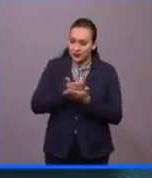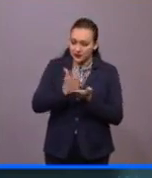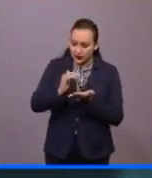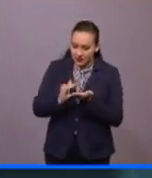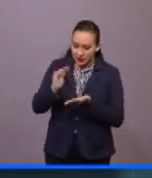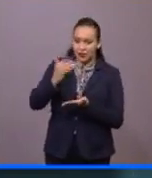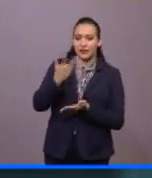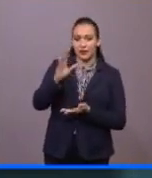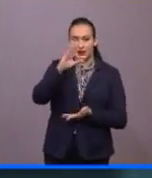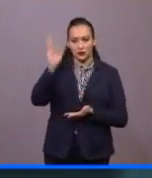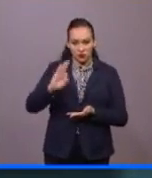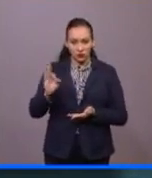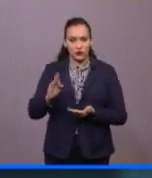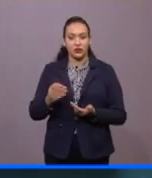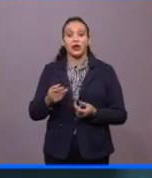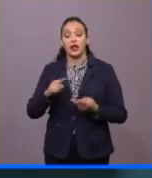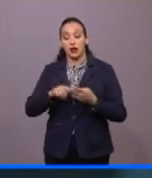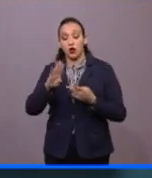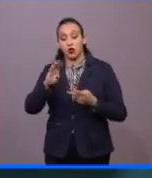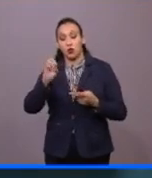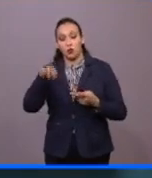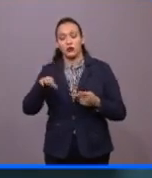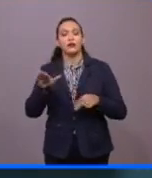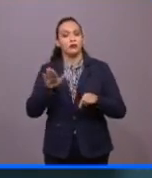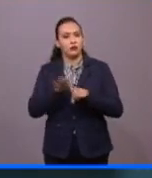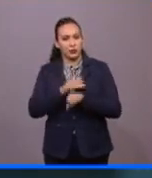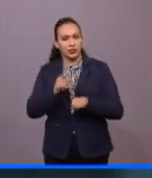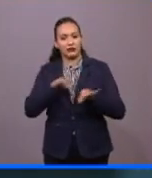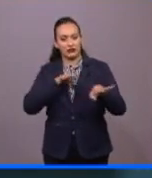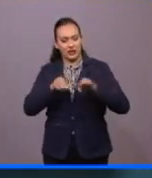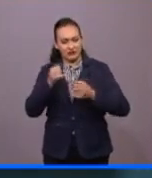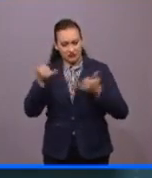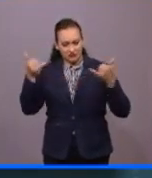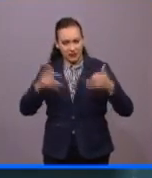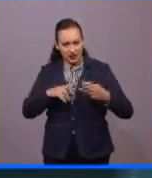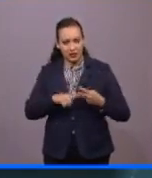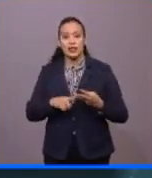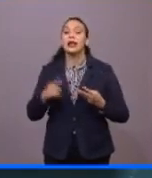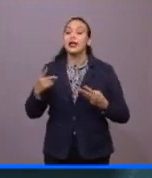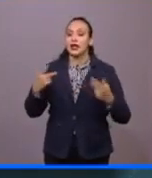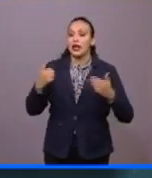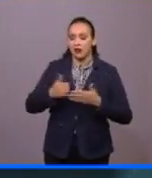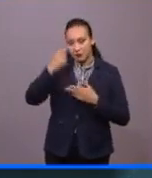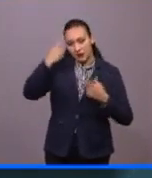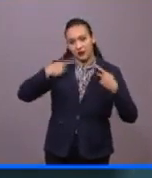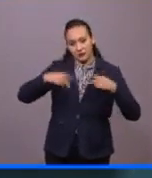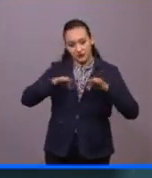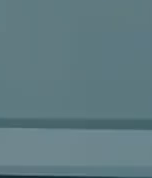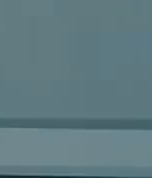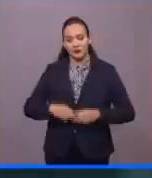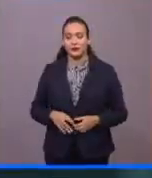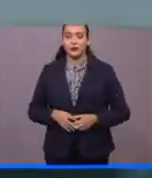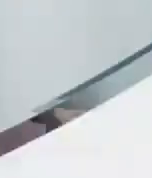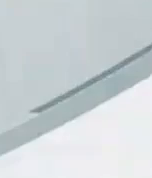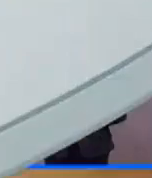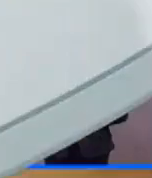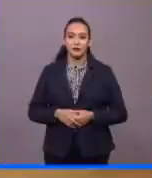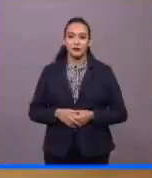del 10%, un bono por carga laboral y la basificación del personal.